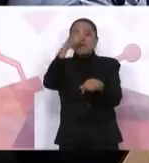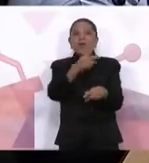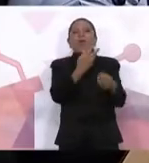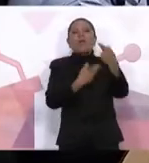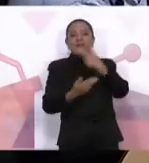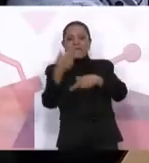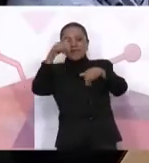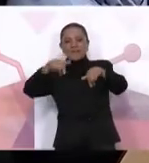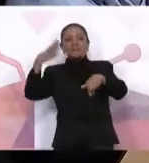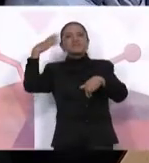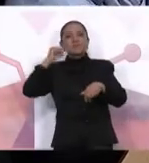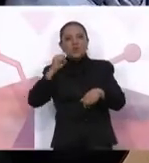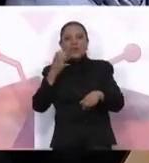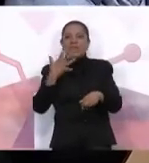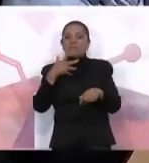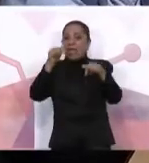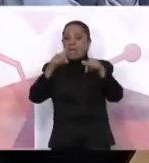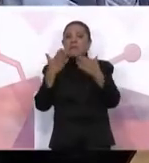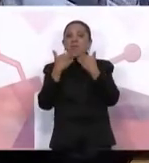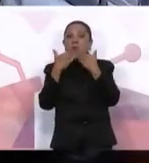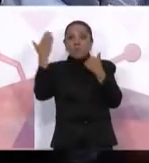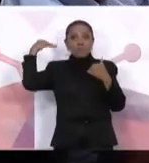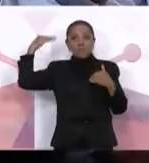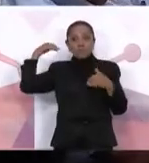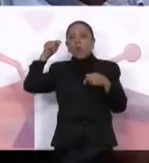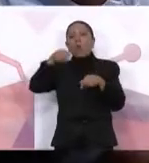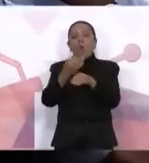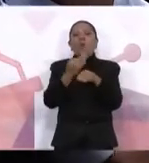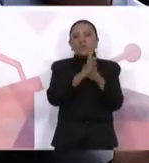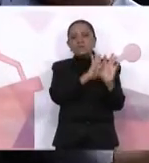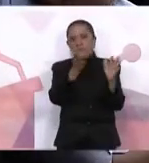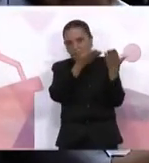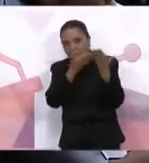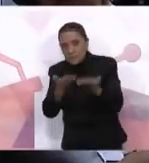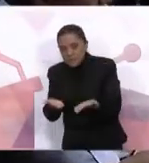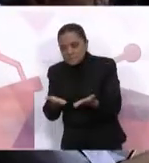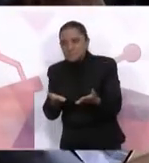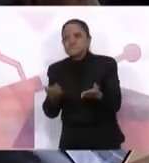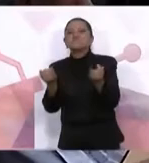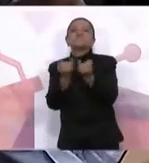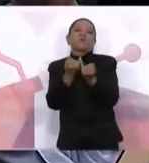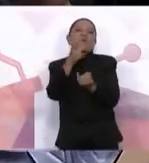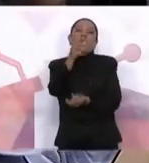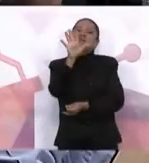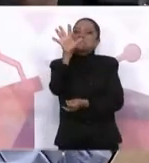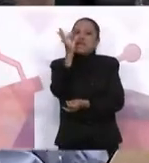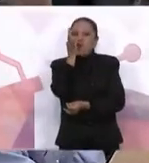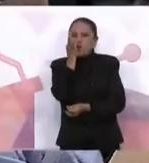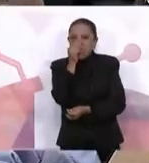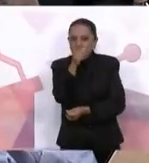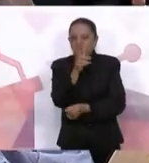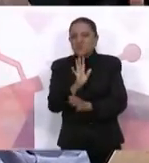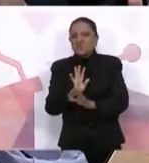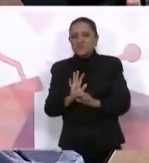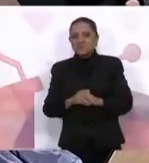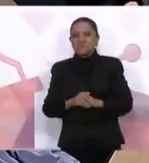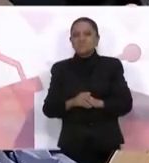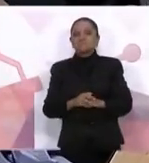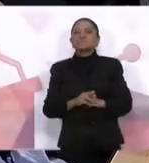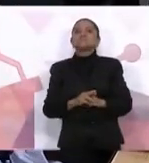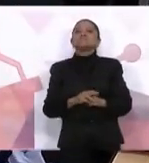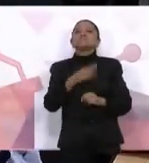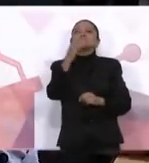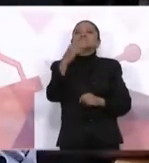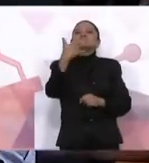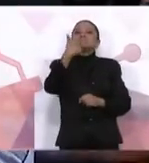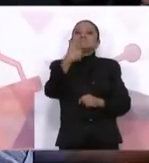encuentren lo que no hubo en su momento le quedan cinco segundos que utilizarlos en este momento o esperar podría que yo tenía diez segundos todavía para culminar